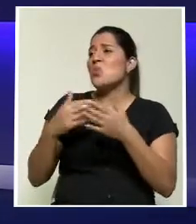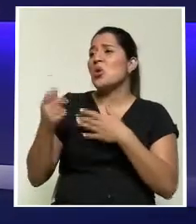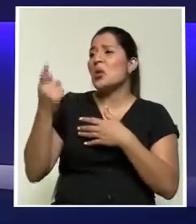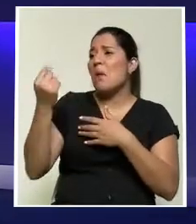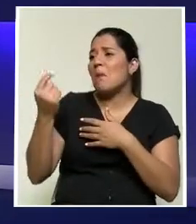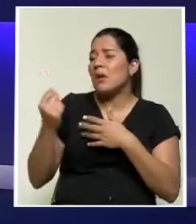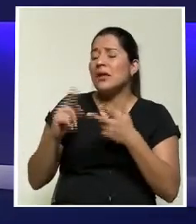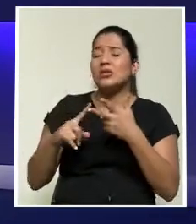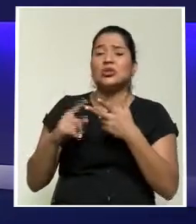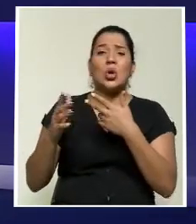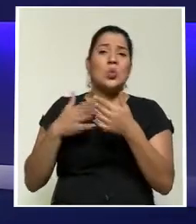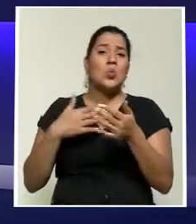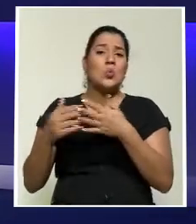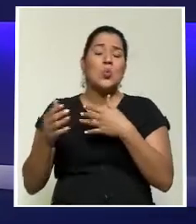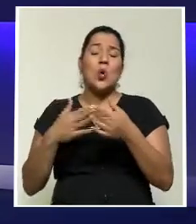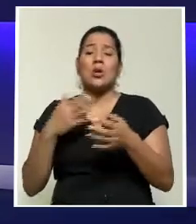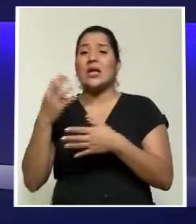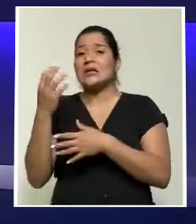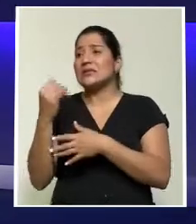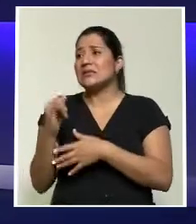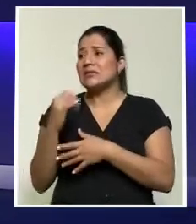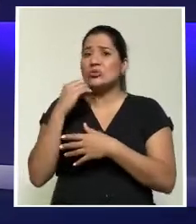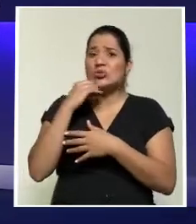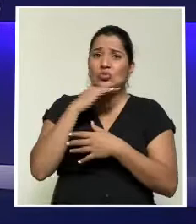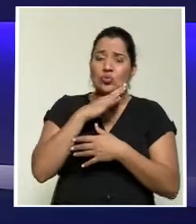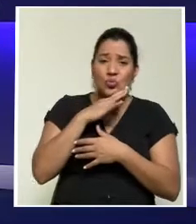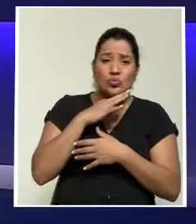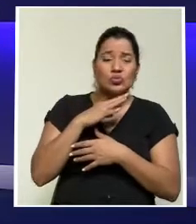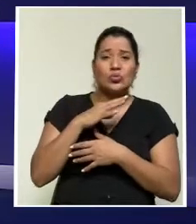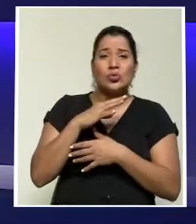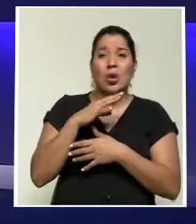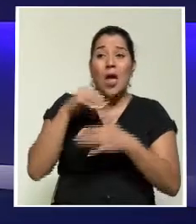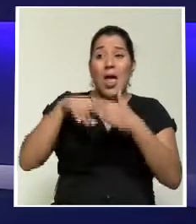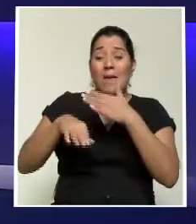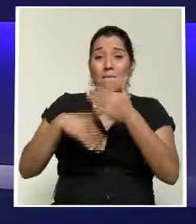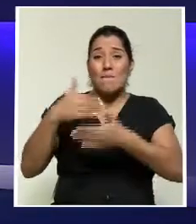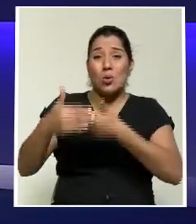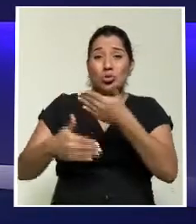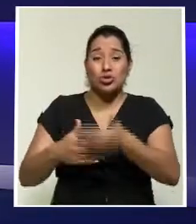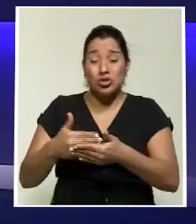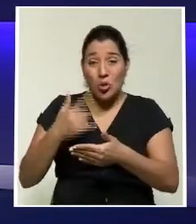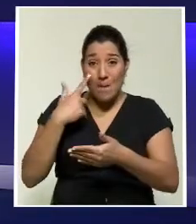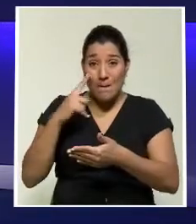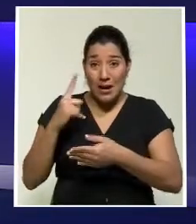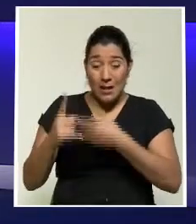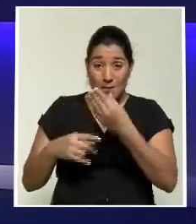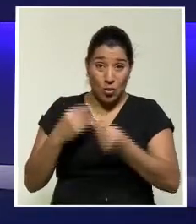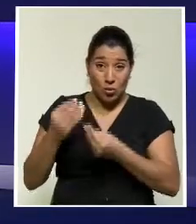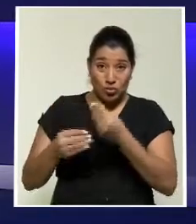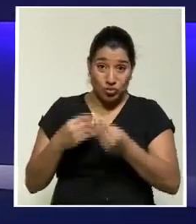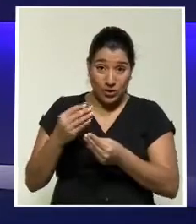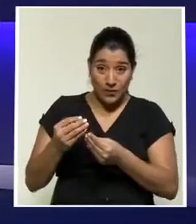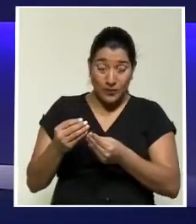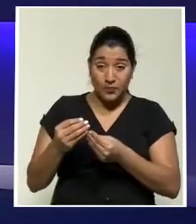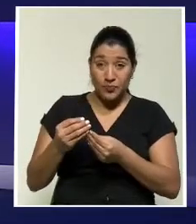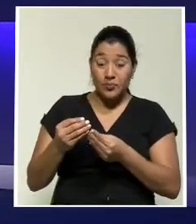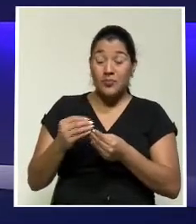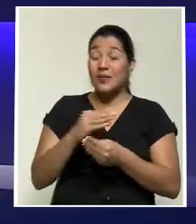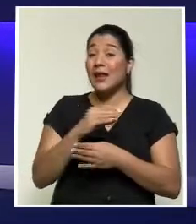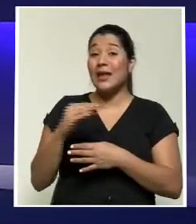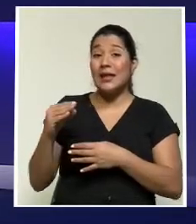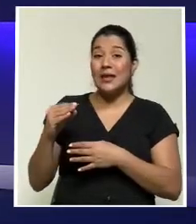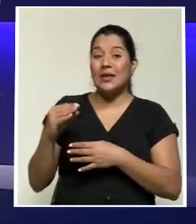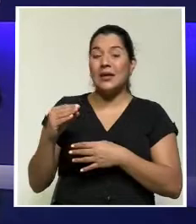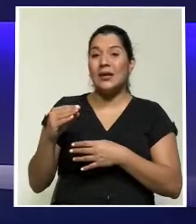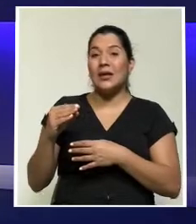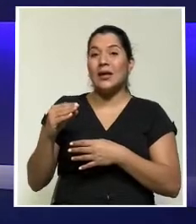importa si también contaminó, ¿verdad? En su proceso de producción. Y ahí sobre todo,